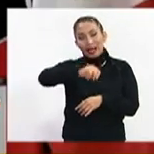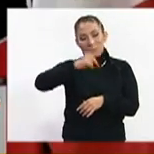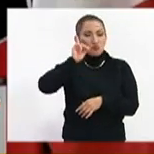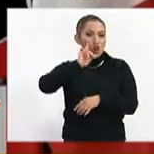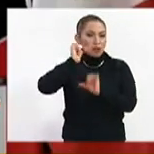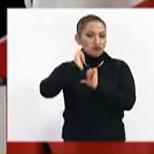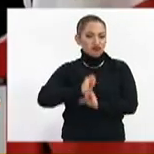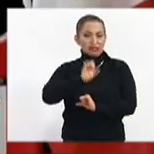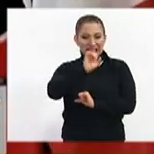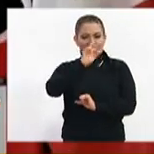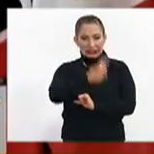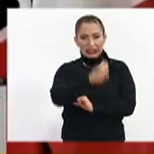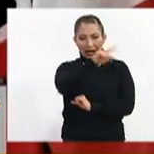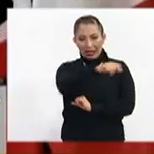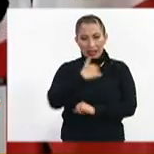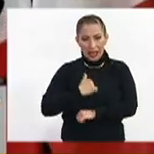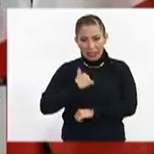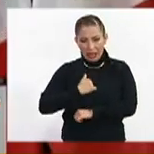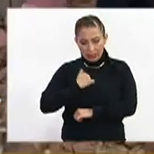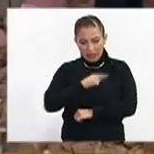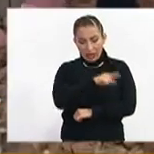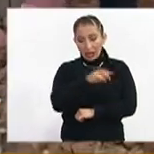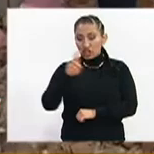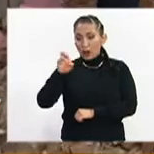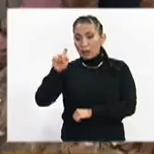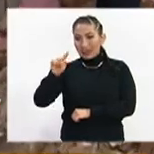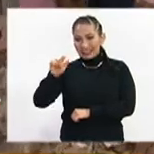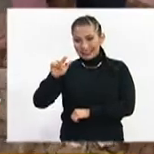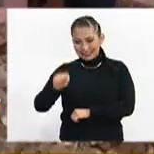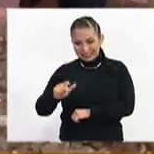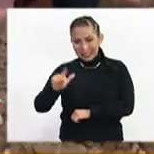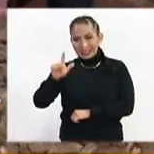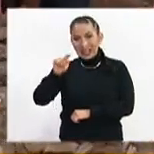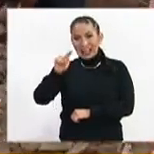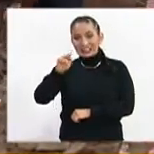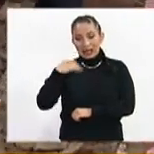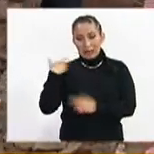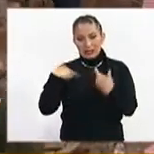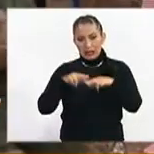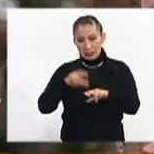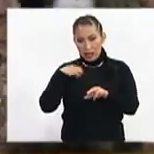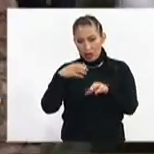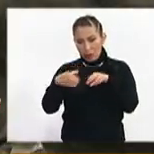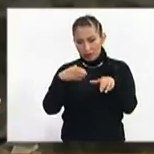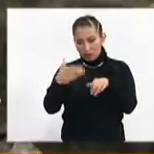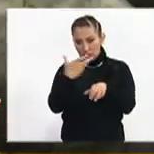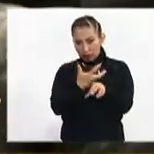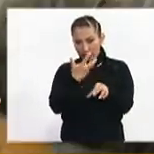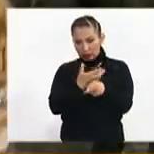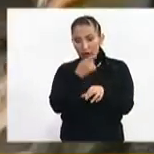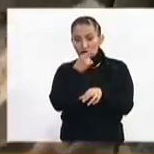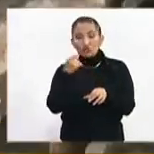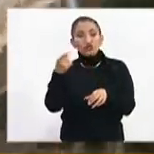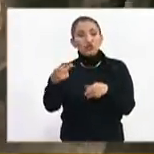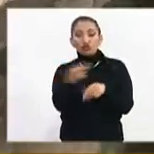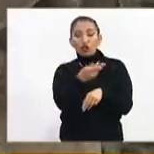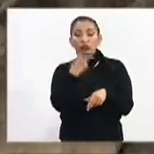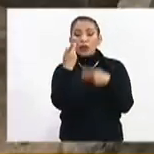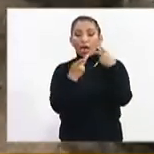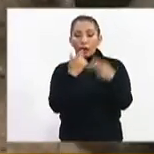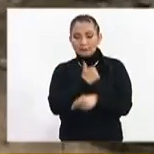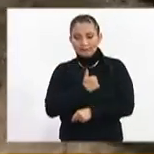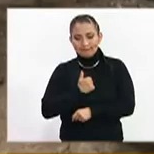ministra de Relaciones Exteriores de Canadá, y Robert Lighthizer, representante comercial de Estados Unidos, expresaron también